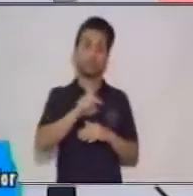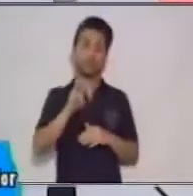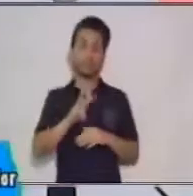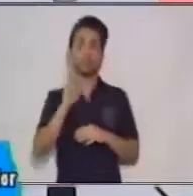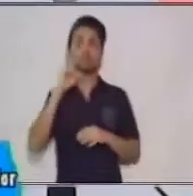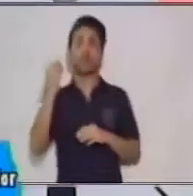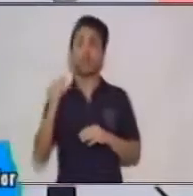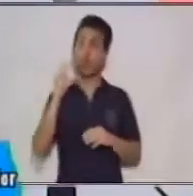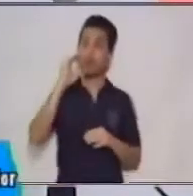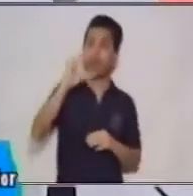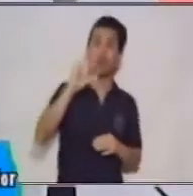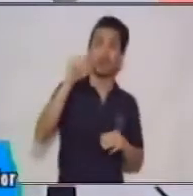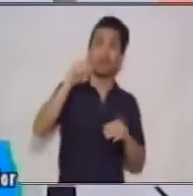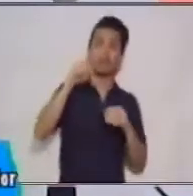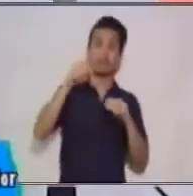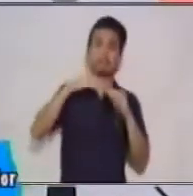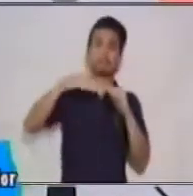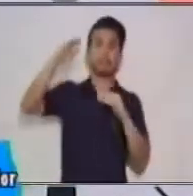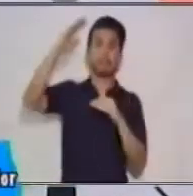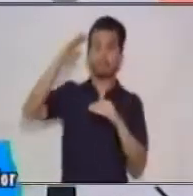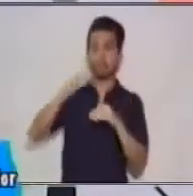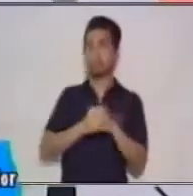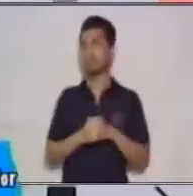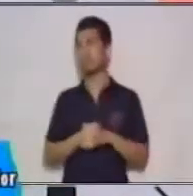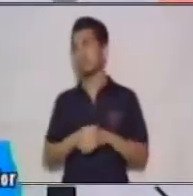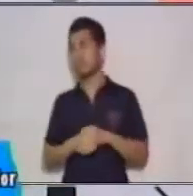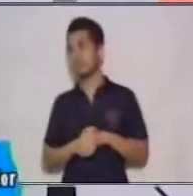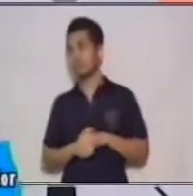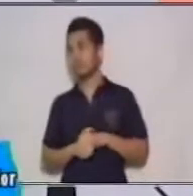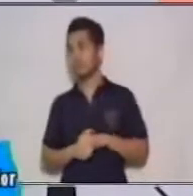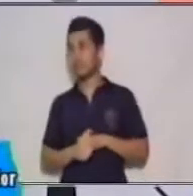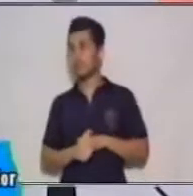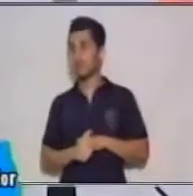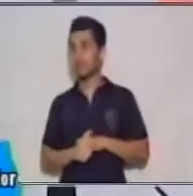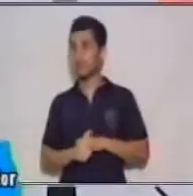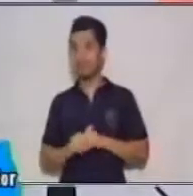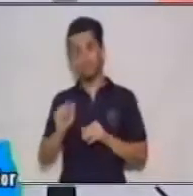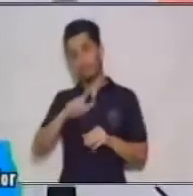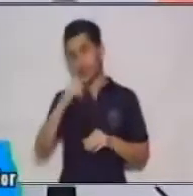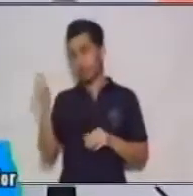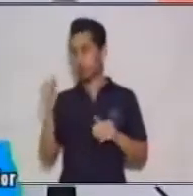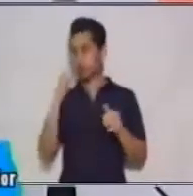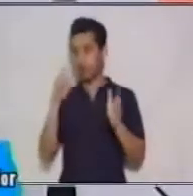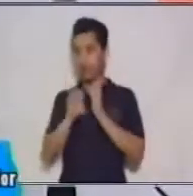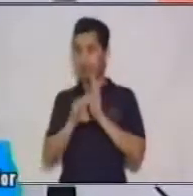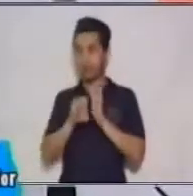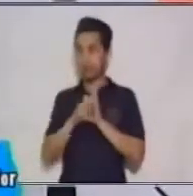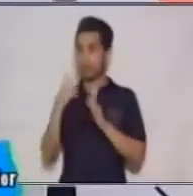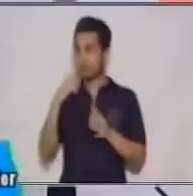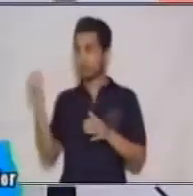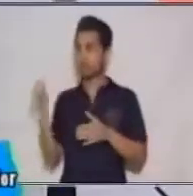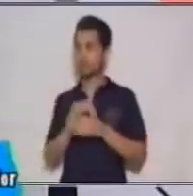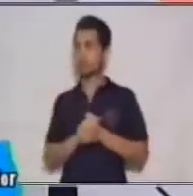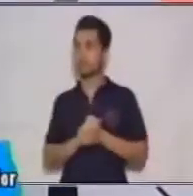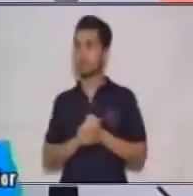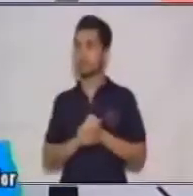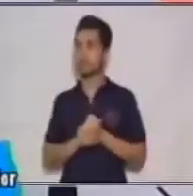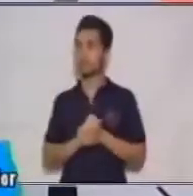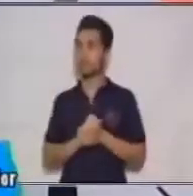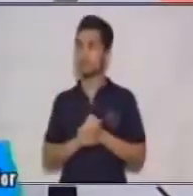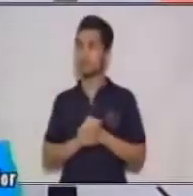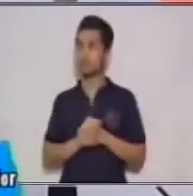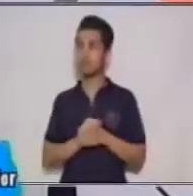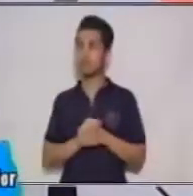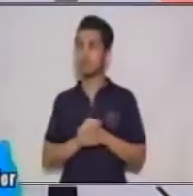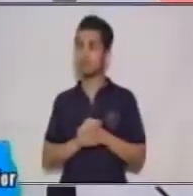grande. Ahora, veamos acá algunos ejemplos. Repasemos un poco el tema que estamos viendo. Primero